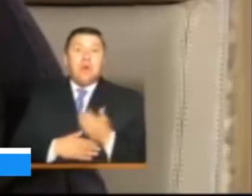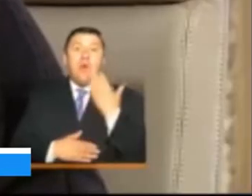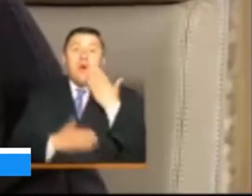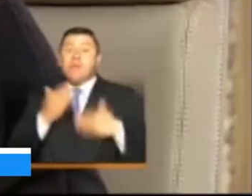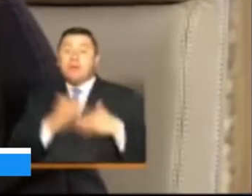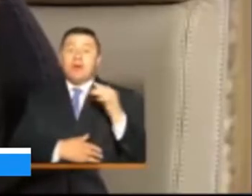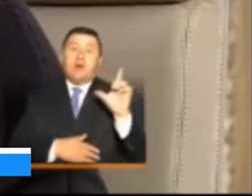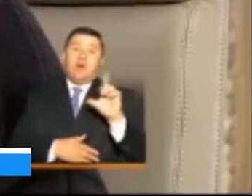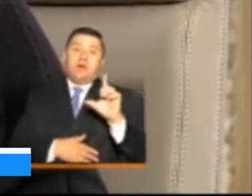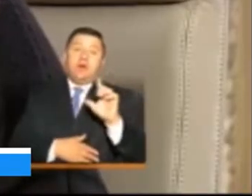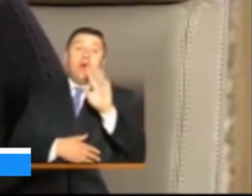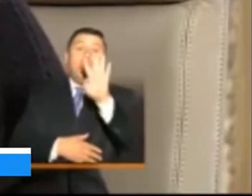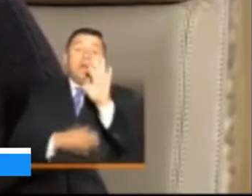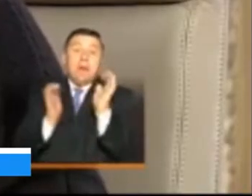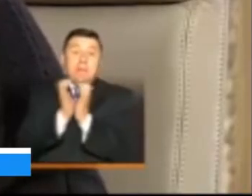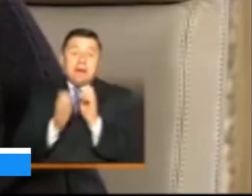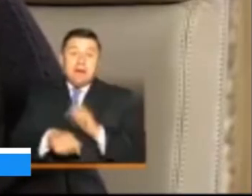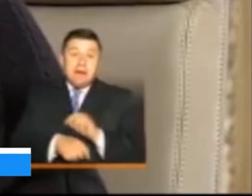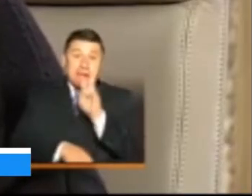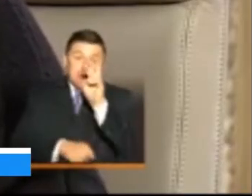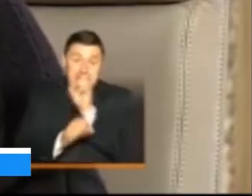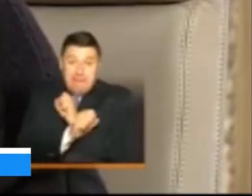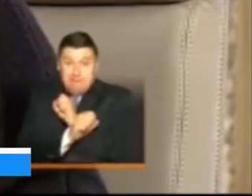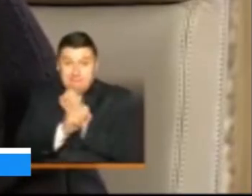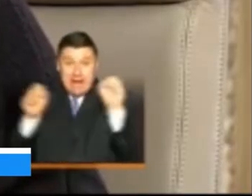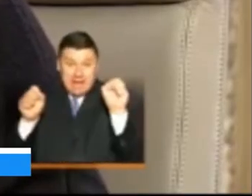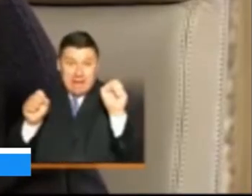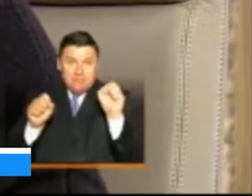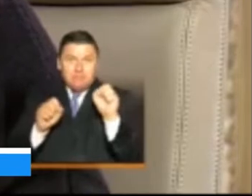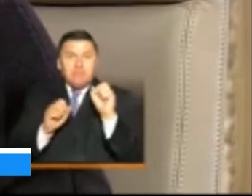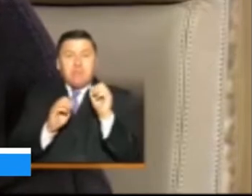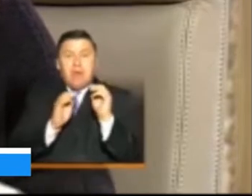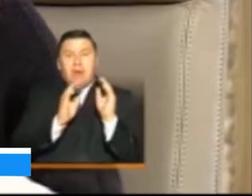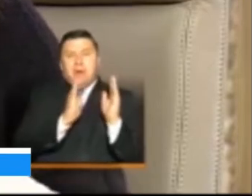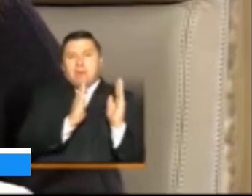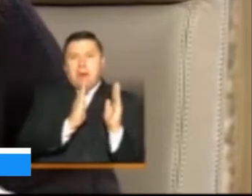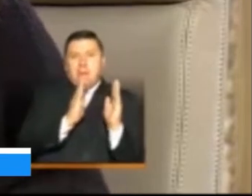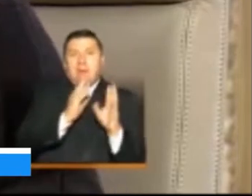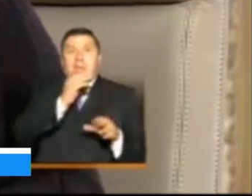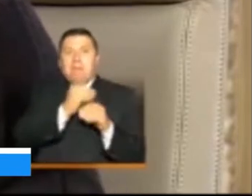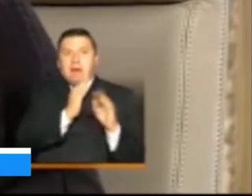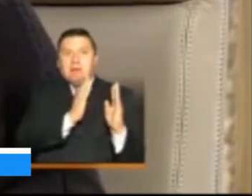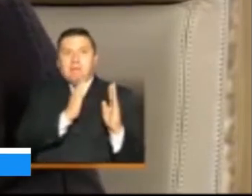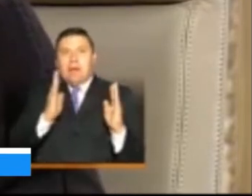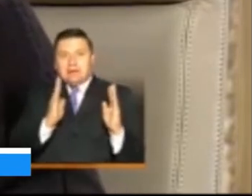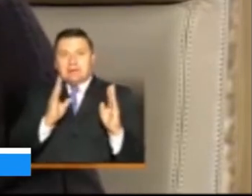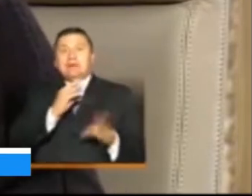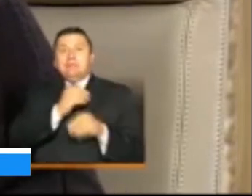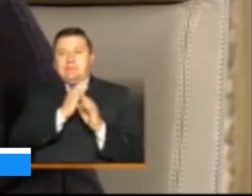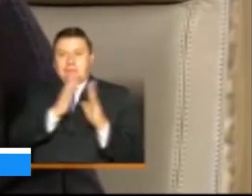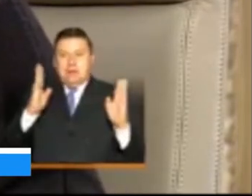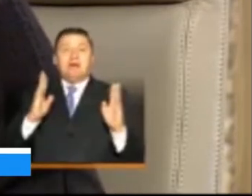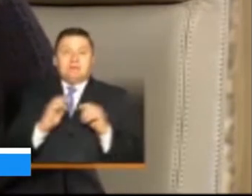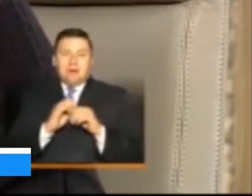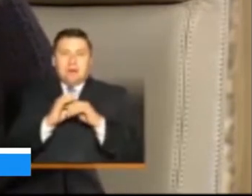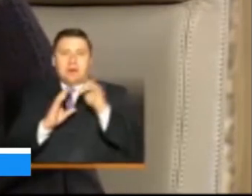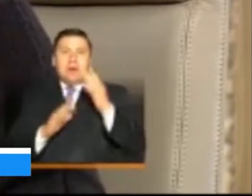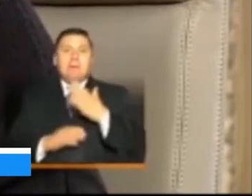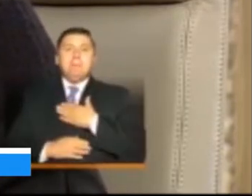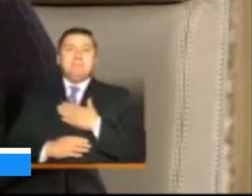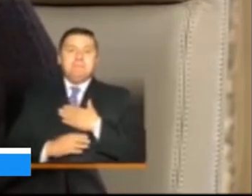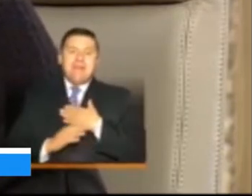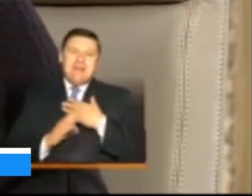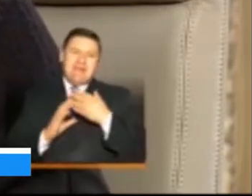lunes 4 de mayo a las 7 de la mañana y de manera gradual vamos a ir incrementándolo, vamos a emitir la señal Mi